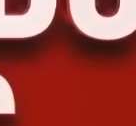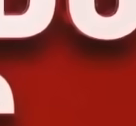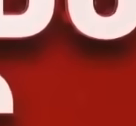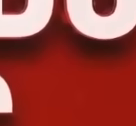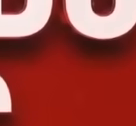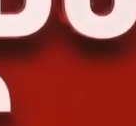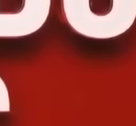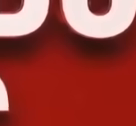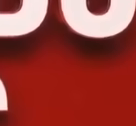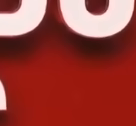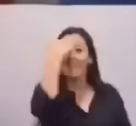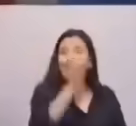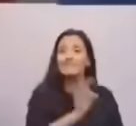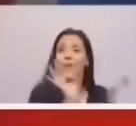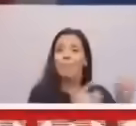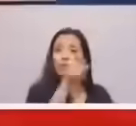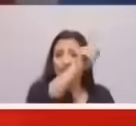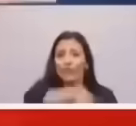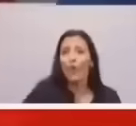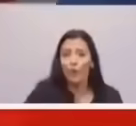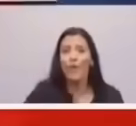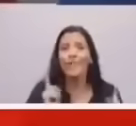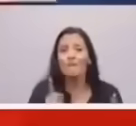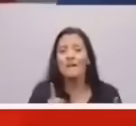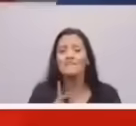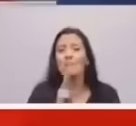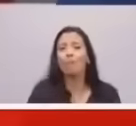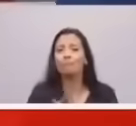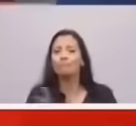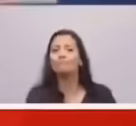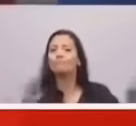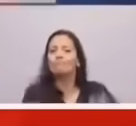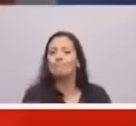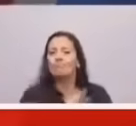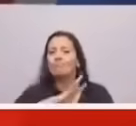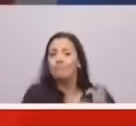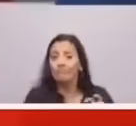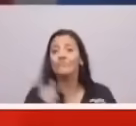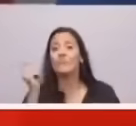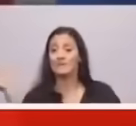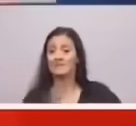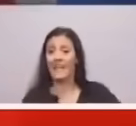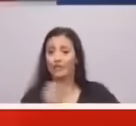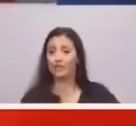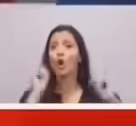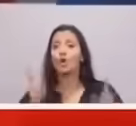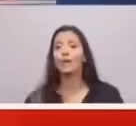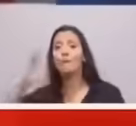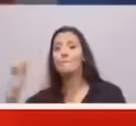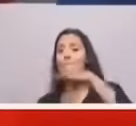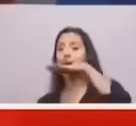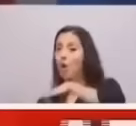ministerios bien expectativa por el anuncio de Luis caputo gran expectativa debido a lo que va a decir el ministro de